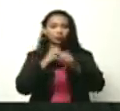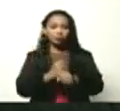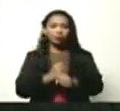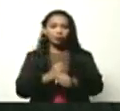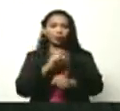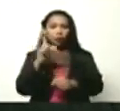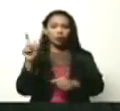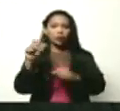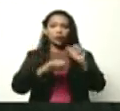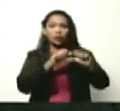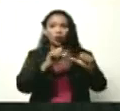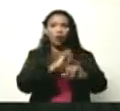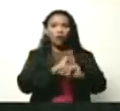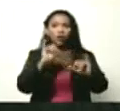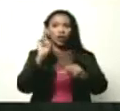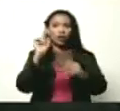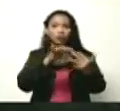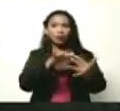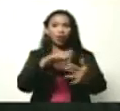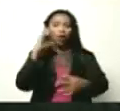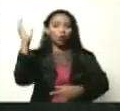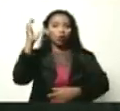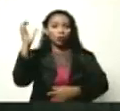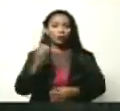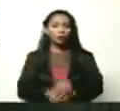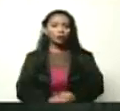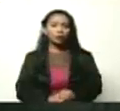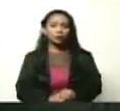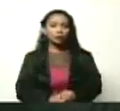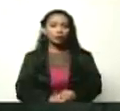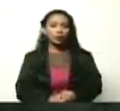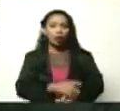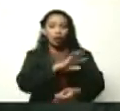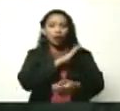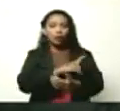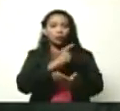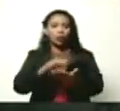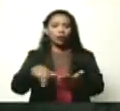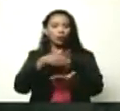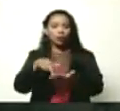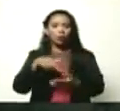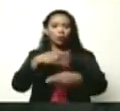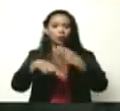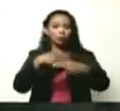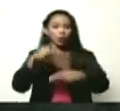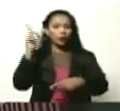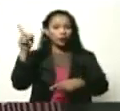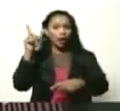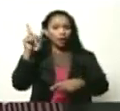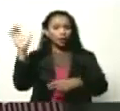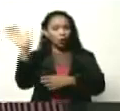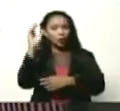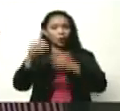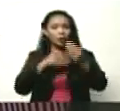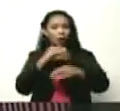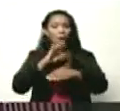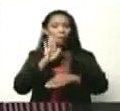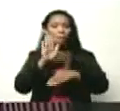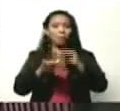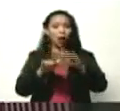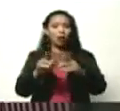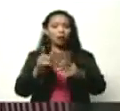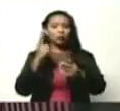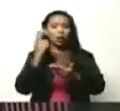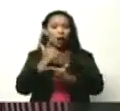siglo que terminara una guerra en Colombia. Las Fuerzas Armadas Revolucionarias de Colombia dieron un paso generoso de poner las